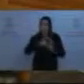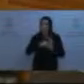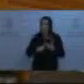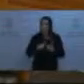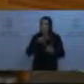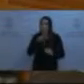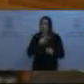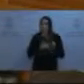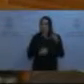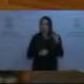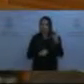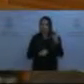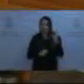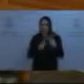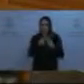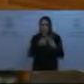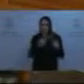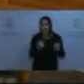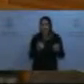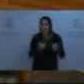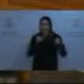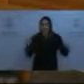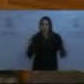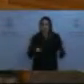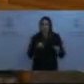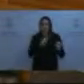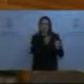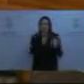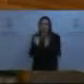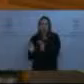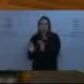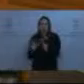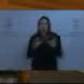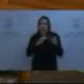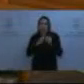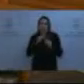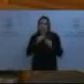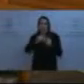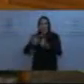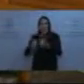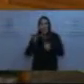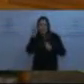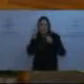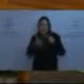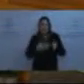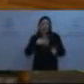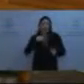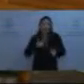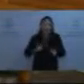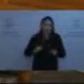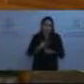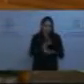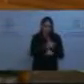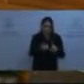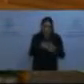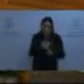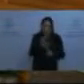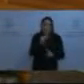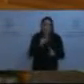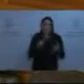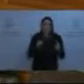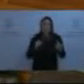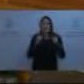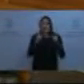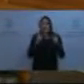dos motivaciones: necesidad de mejorar y reordenar los diferentes grupos y líneas de actividades susceptibles de ser subvencionadas y la reducción de los trámites